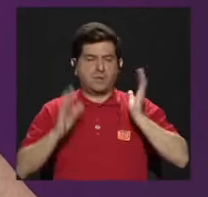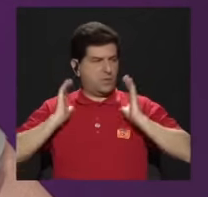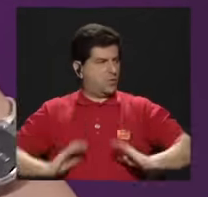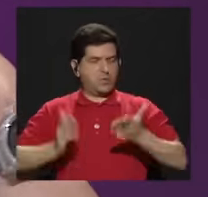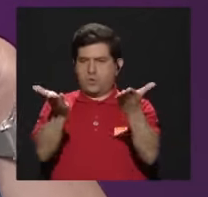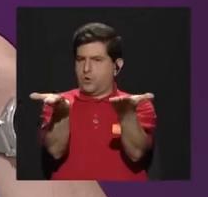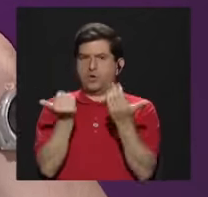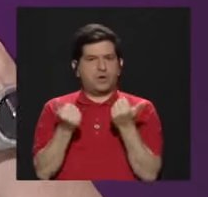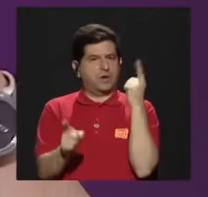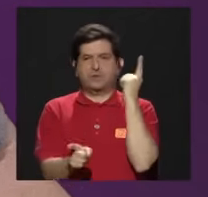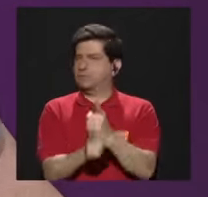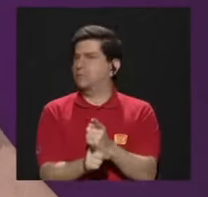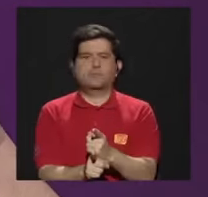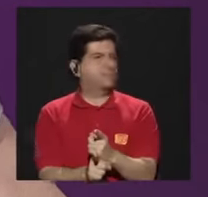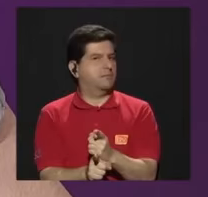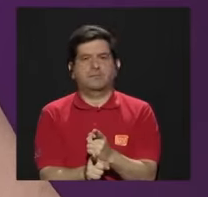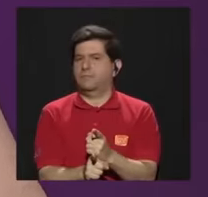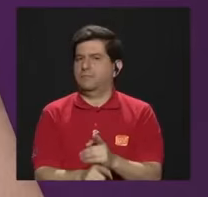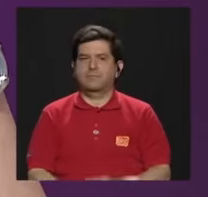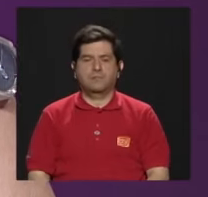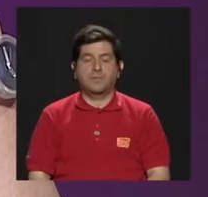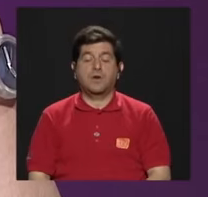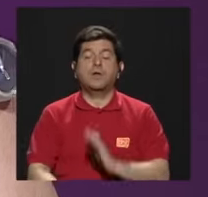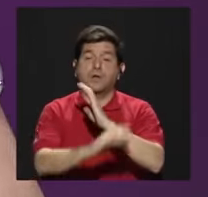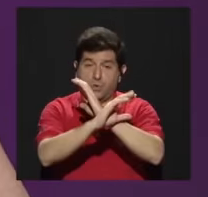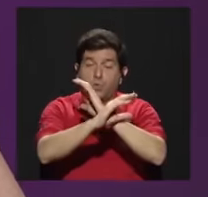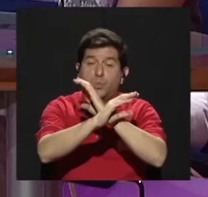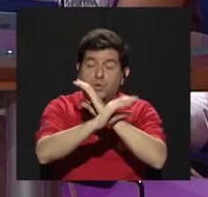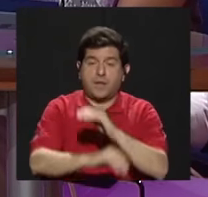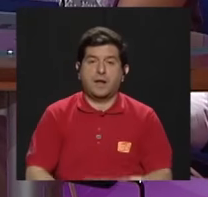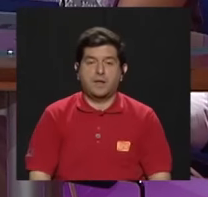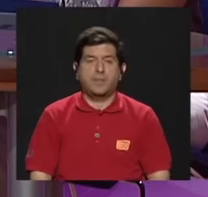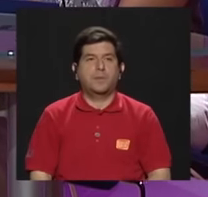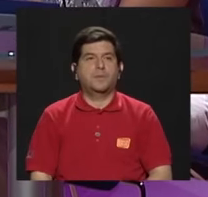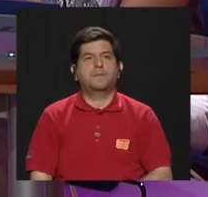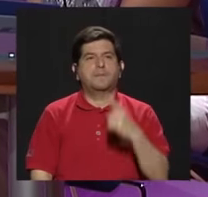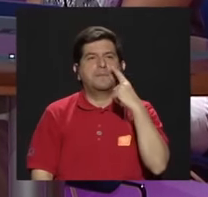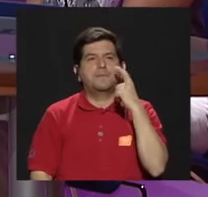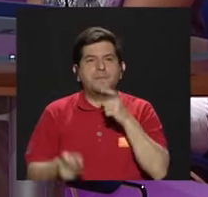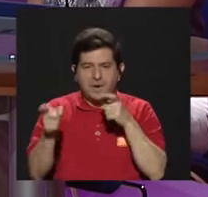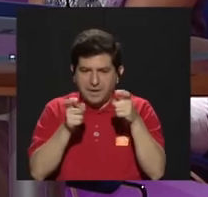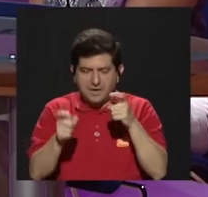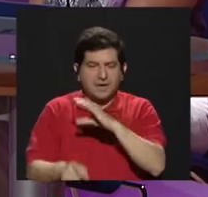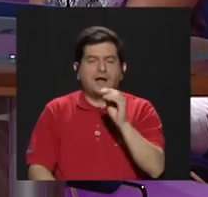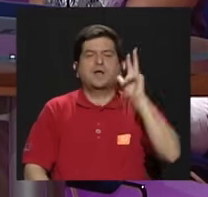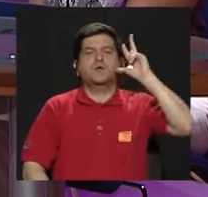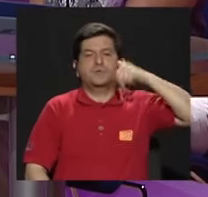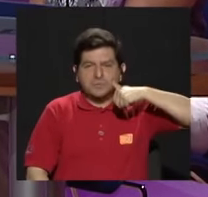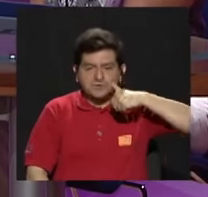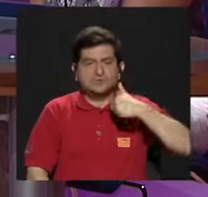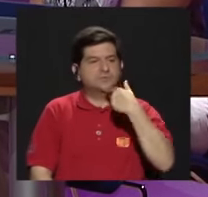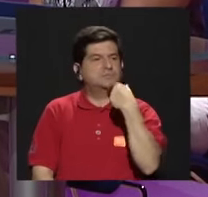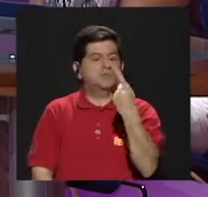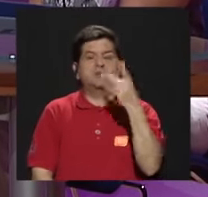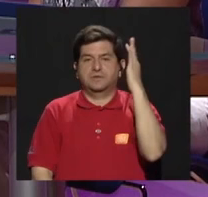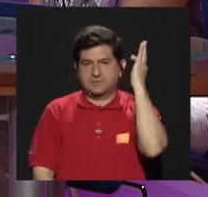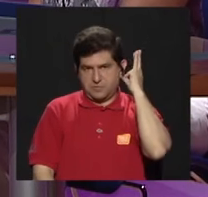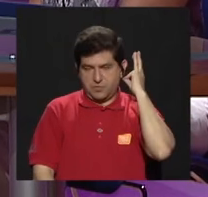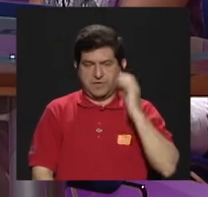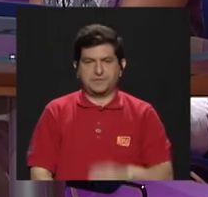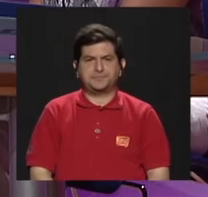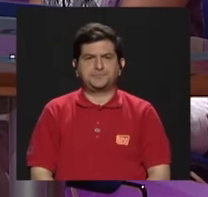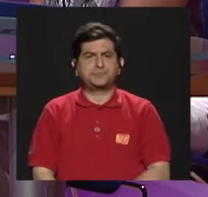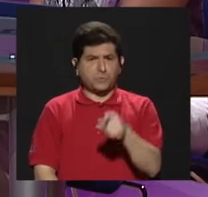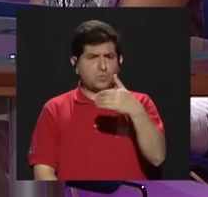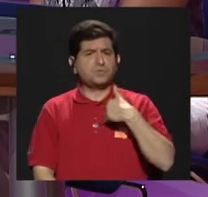deseo que sea así. Sí, y hay que tener mucho cuidado porque el patriarcado, el machismo, le dice a la mujer,